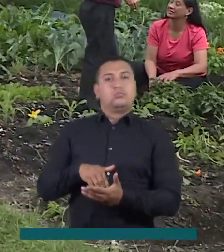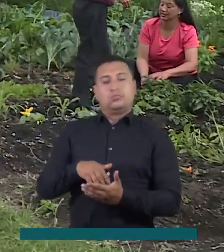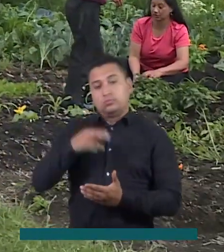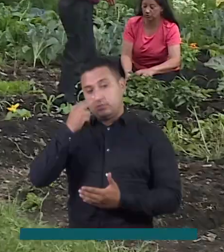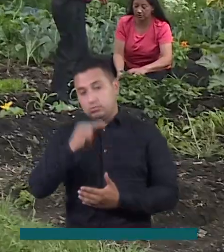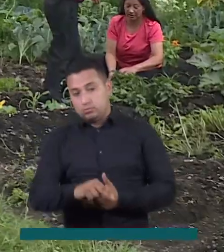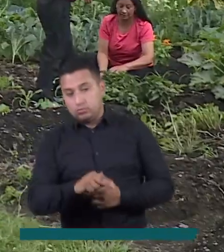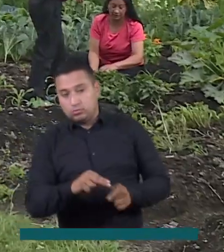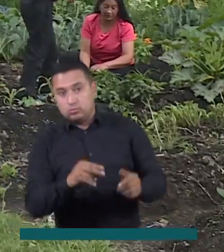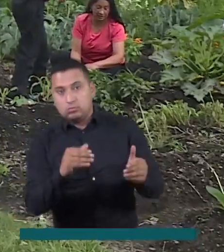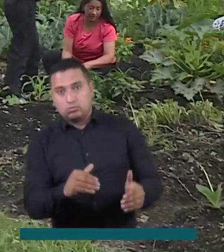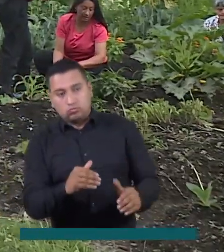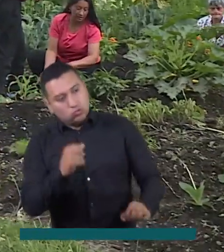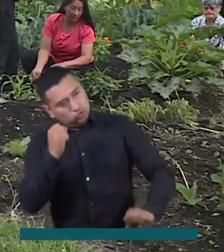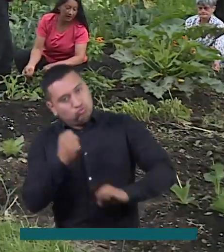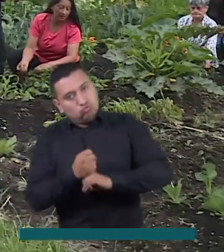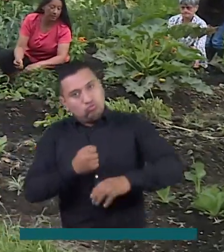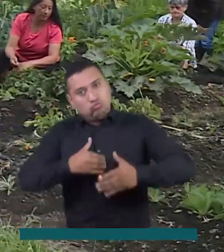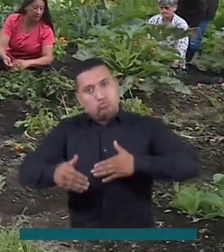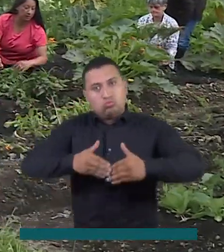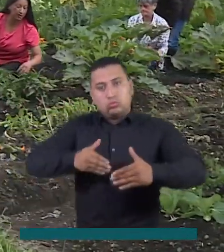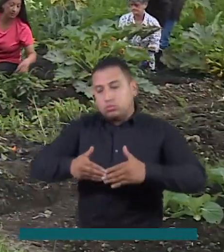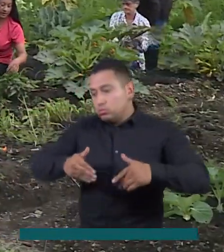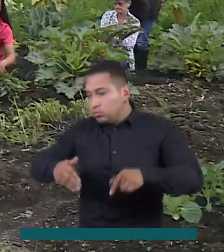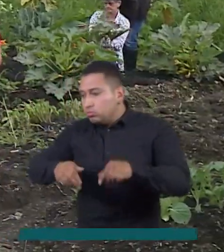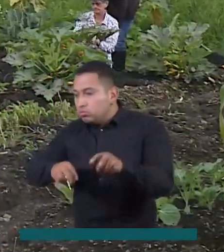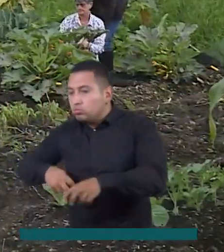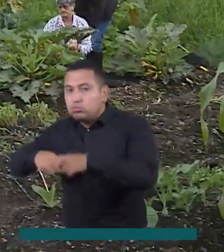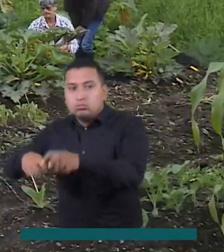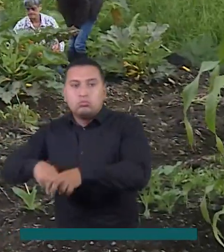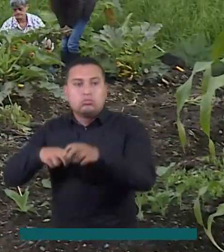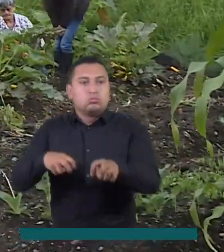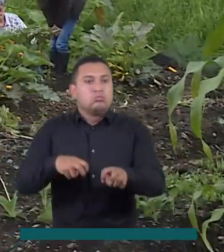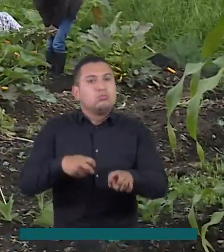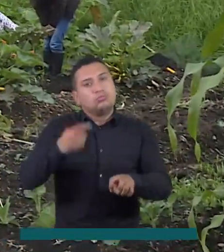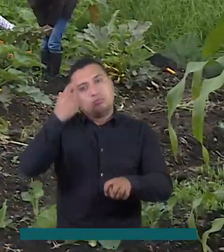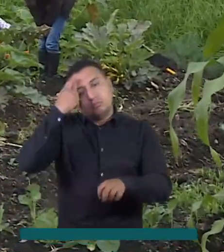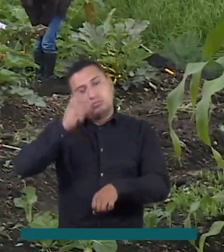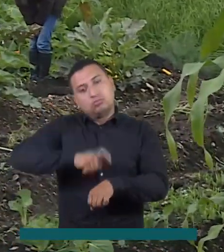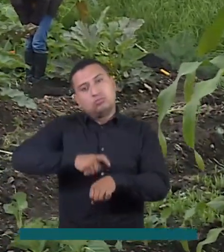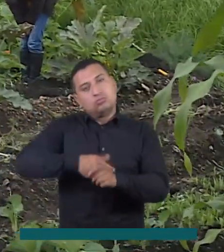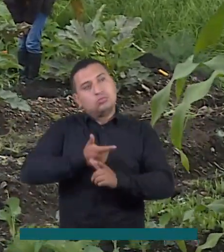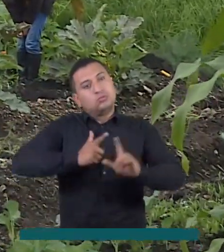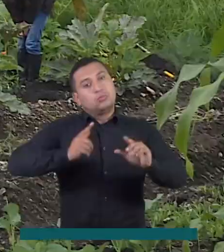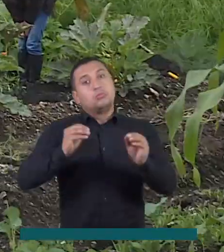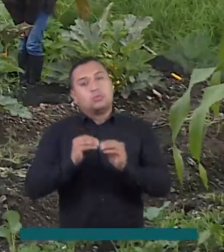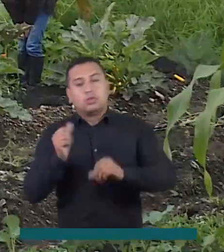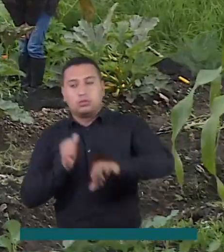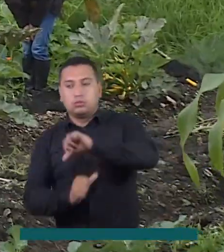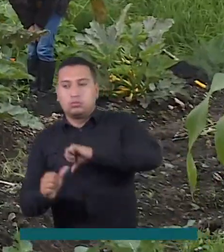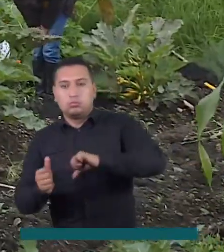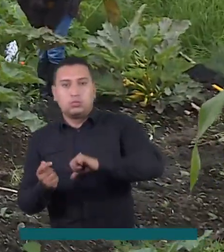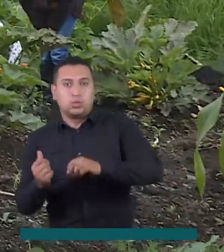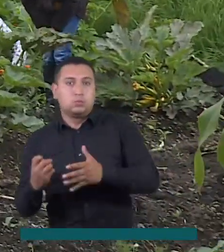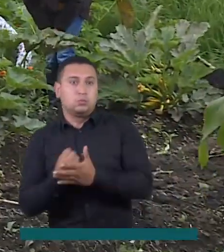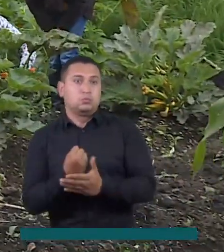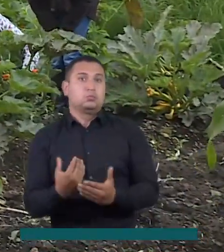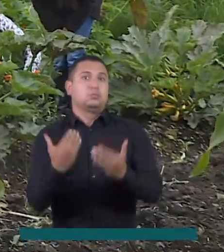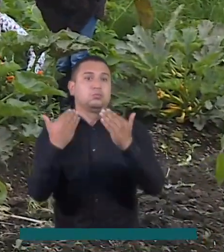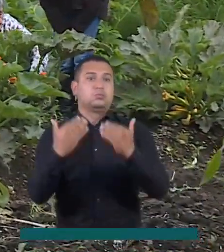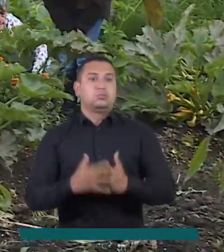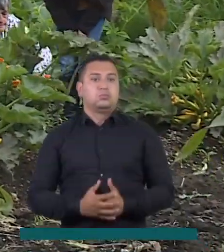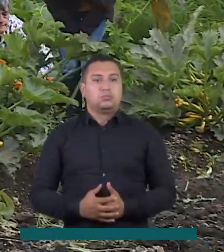diferentes hortalizas. Esto lo hacen para esparcir su mente y también como sustento para sus familias. Parece muy chévere, muy